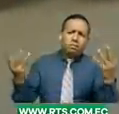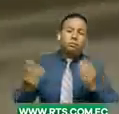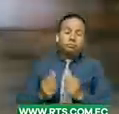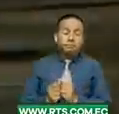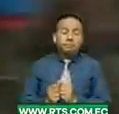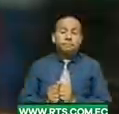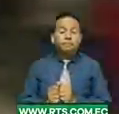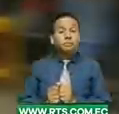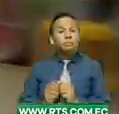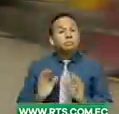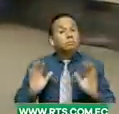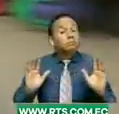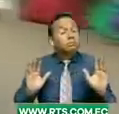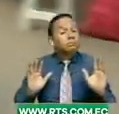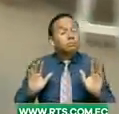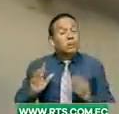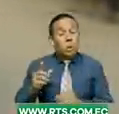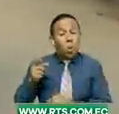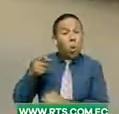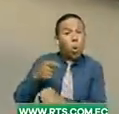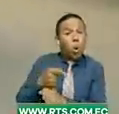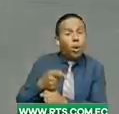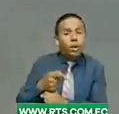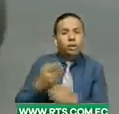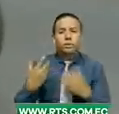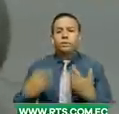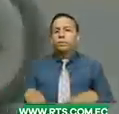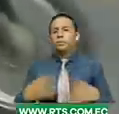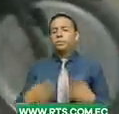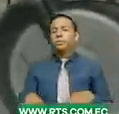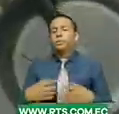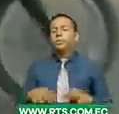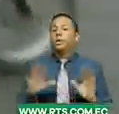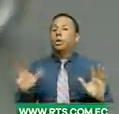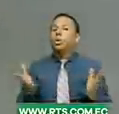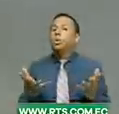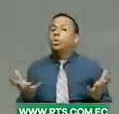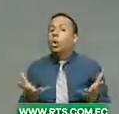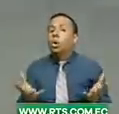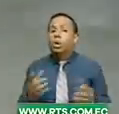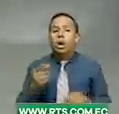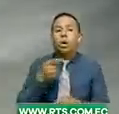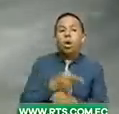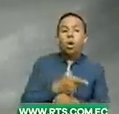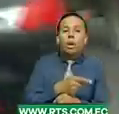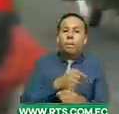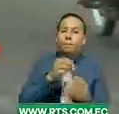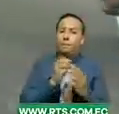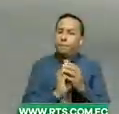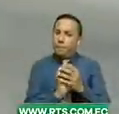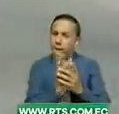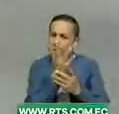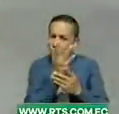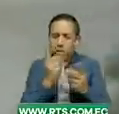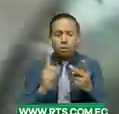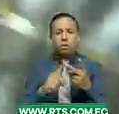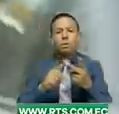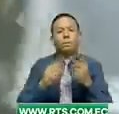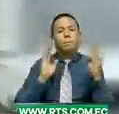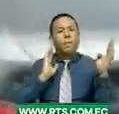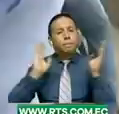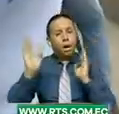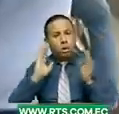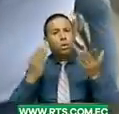Es un desafío permanente y la disposición hoy solo se aplica en ciudades como Milagro y Babahoyo. El informe de la Mesa